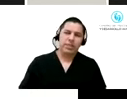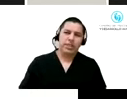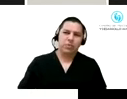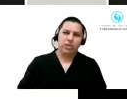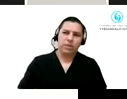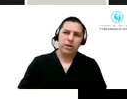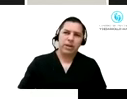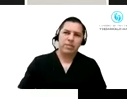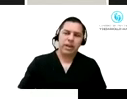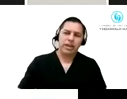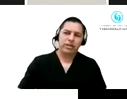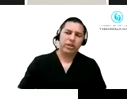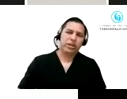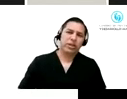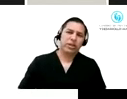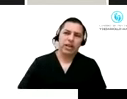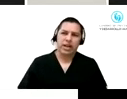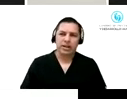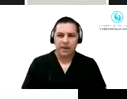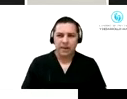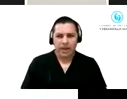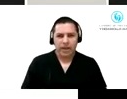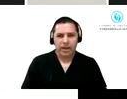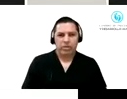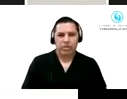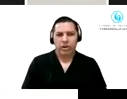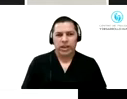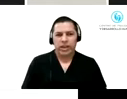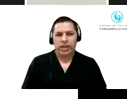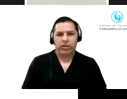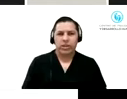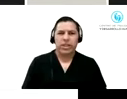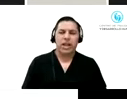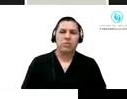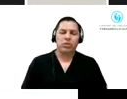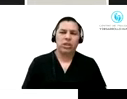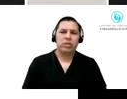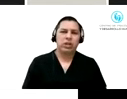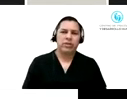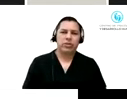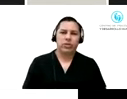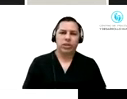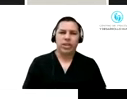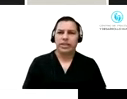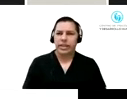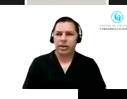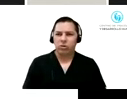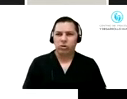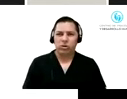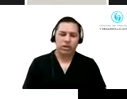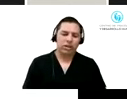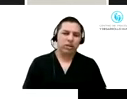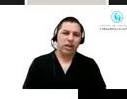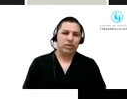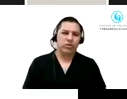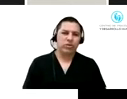Siempre presentamos esta primera imagen que ustedes ven acá porque nos instalamos desde una visión de